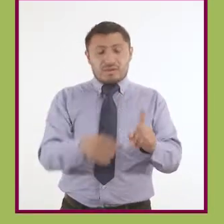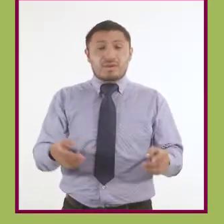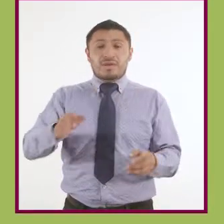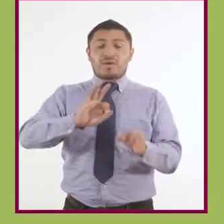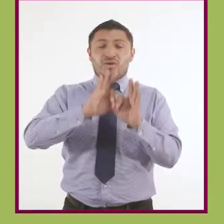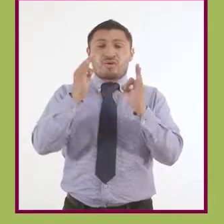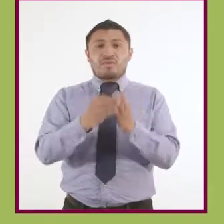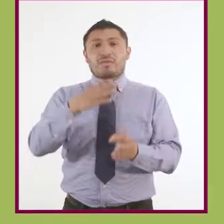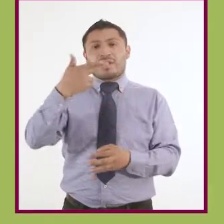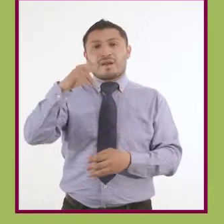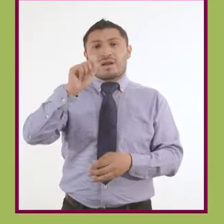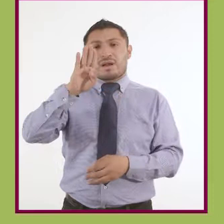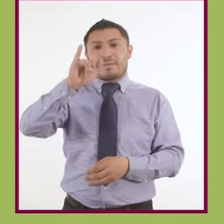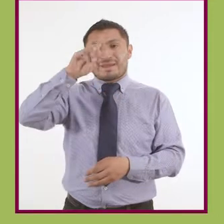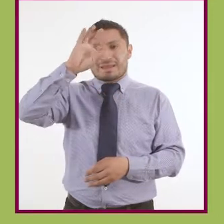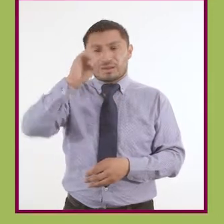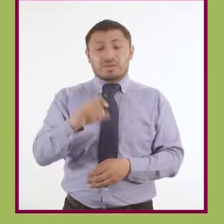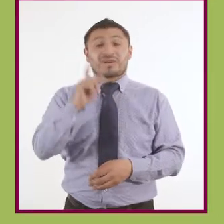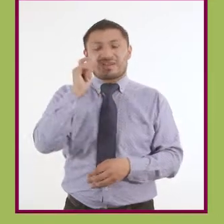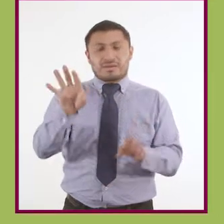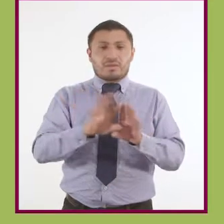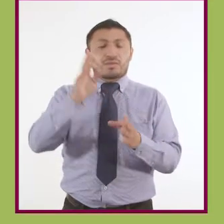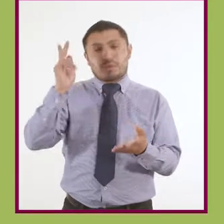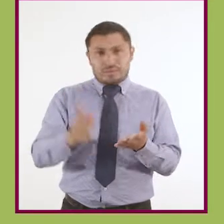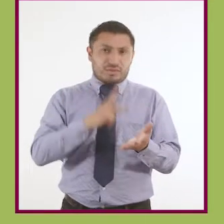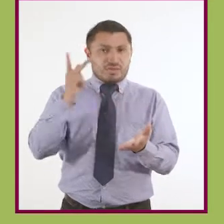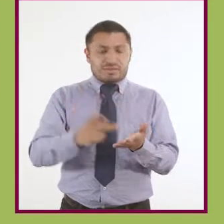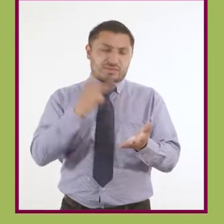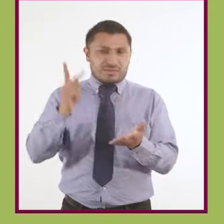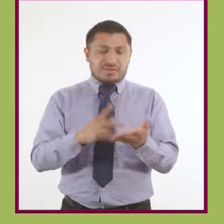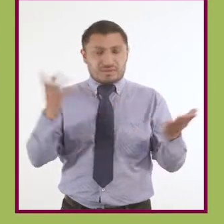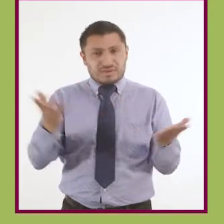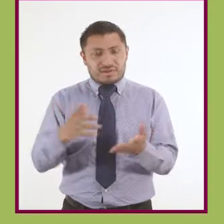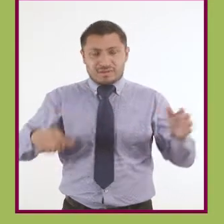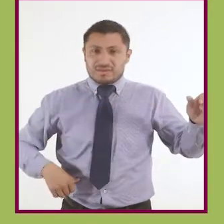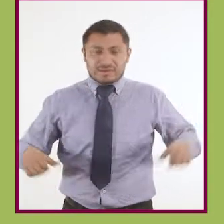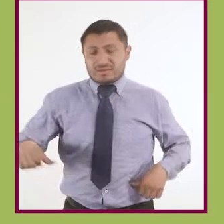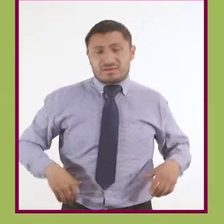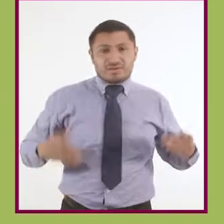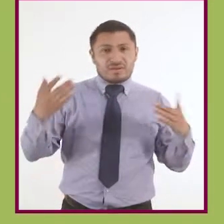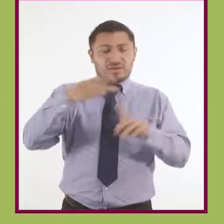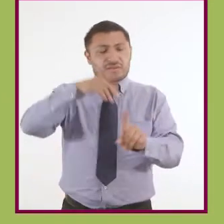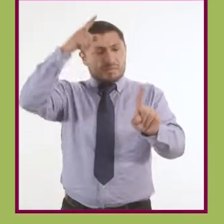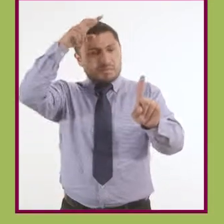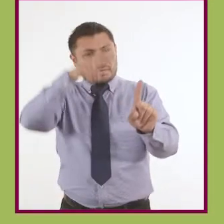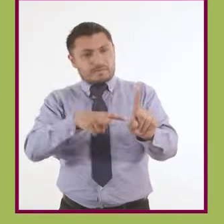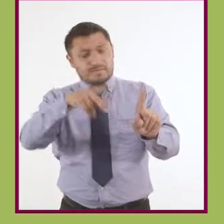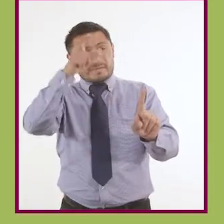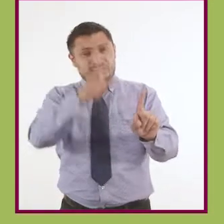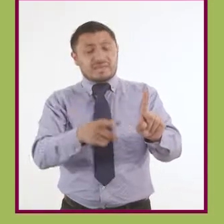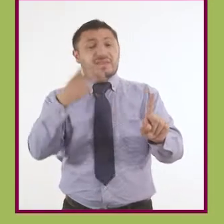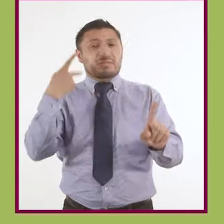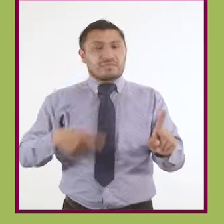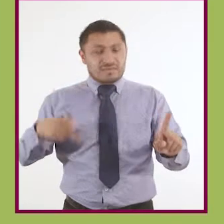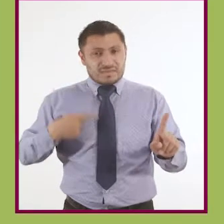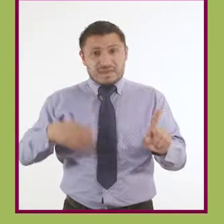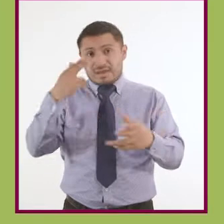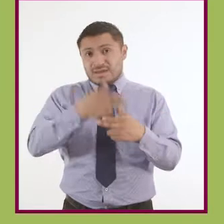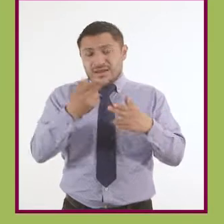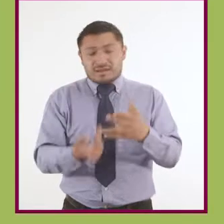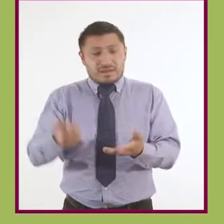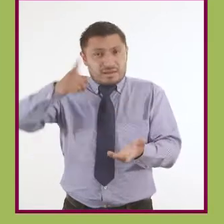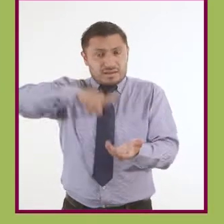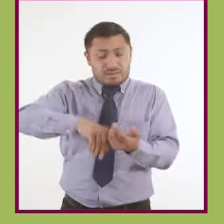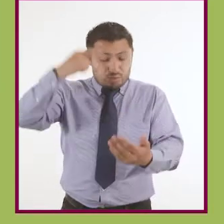hábito. Esto es, por medio de la repetición de acciones que van fijándose en la persona hasta que llegan a formar parte de sí y